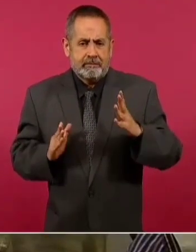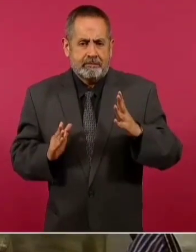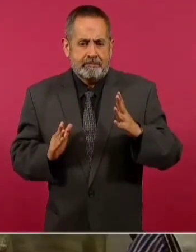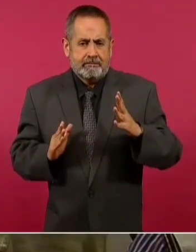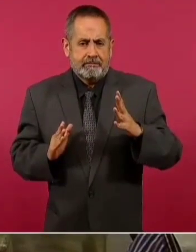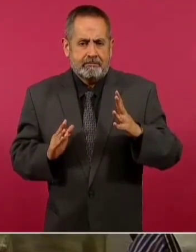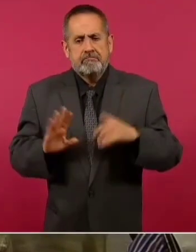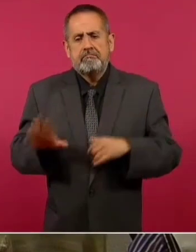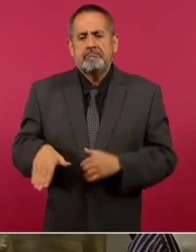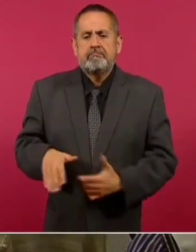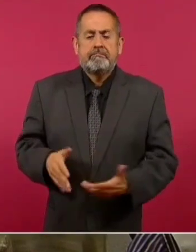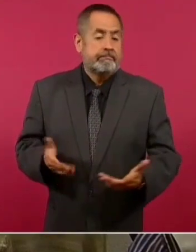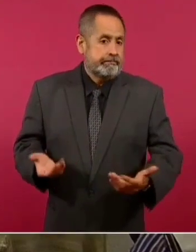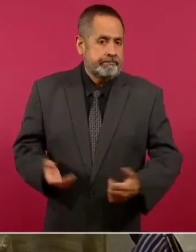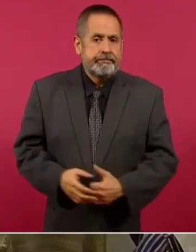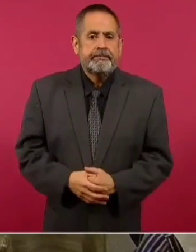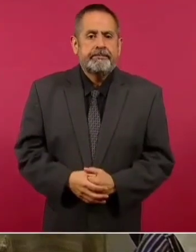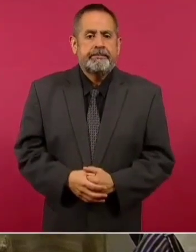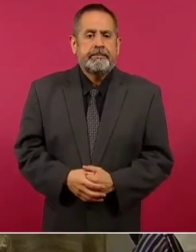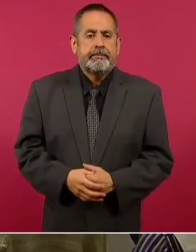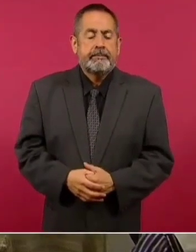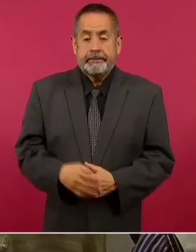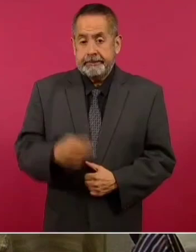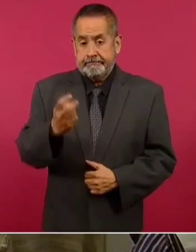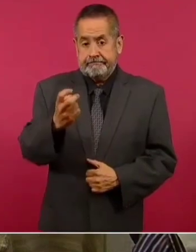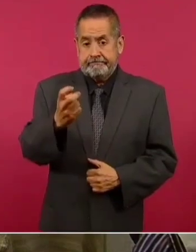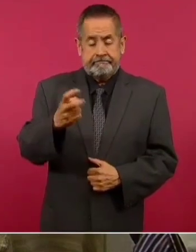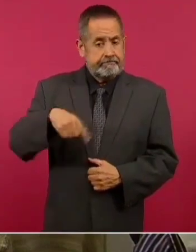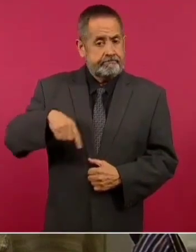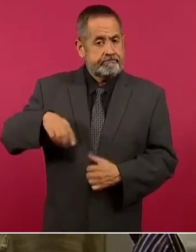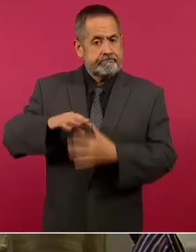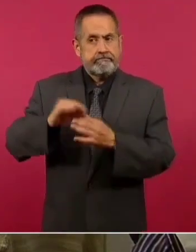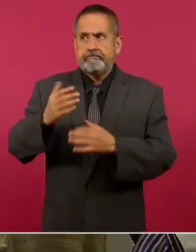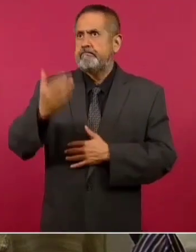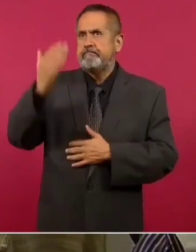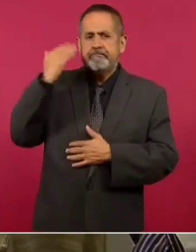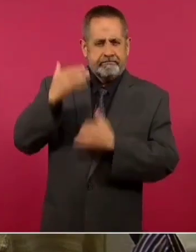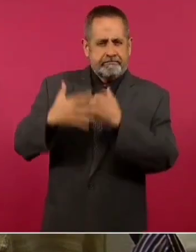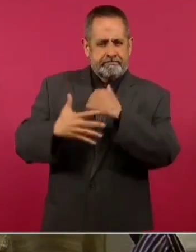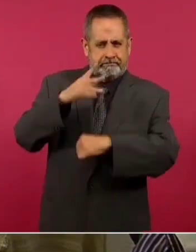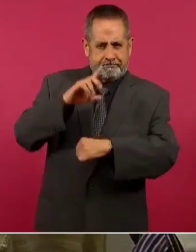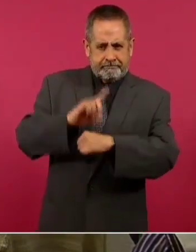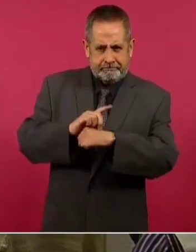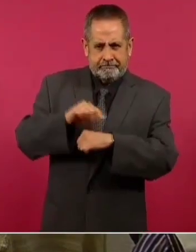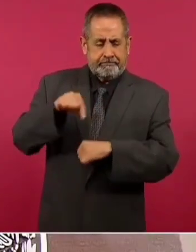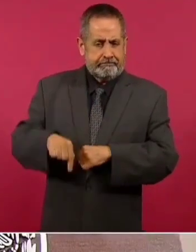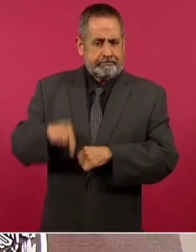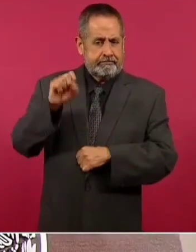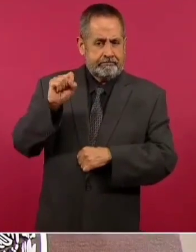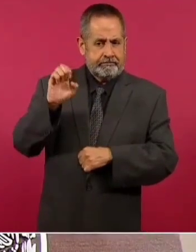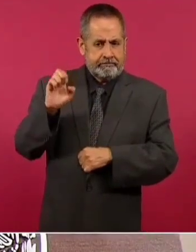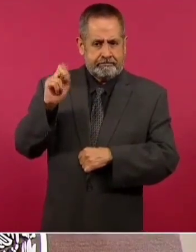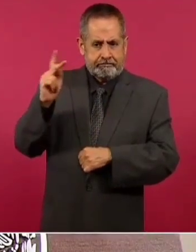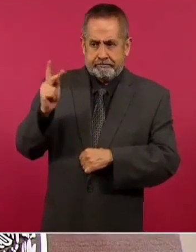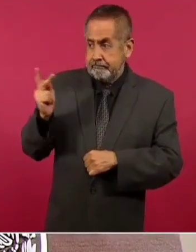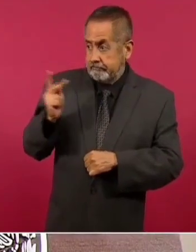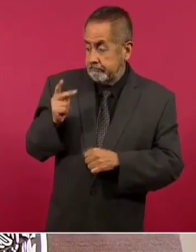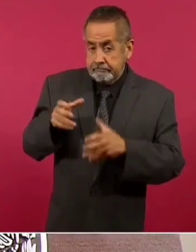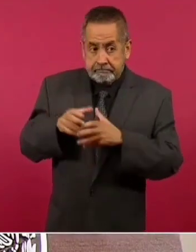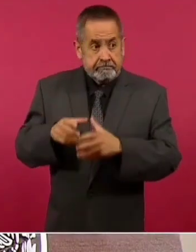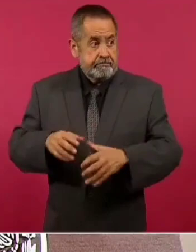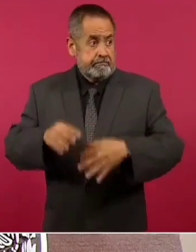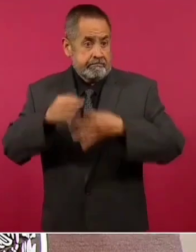siguiente. Por eso, como se mencionó también hace 15 días, junto con la Secretaría de Educación Pública, se ha lanzado